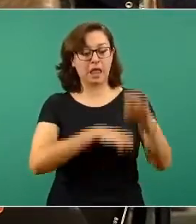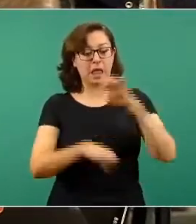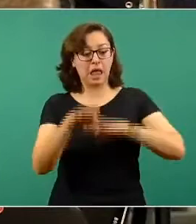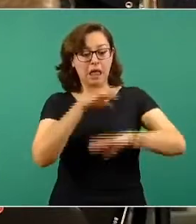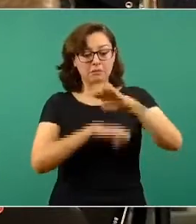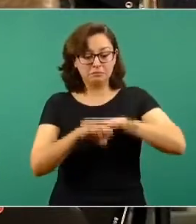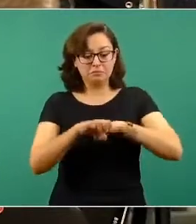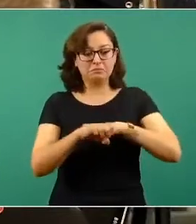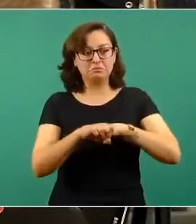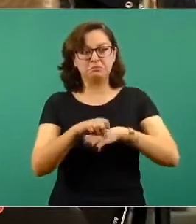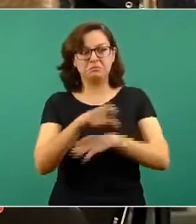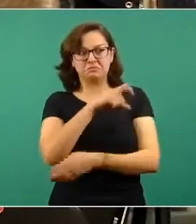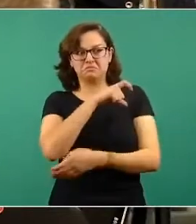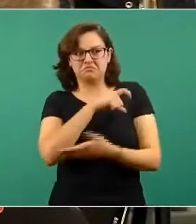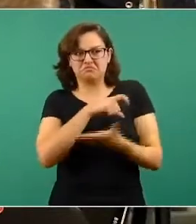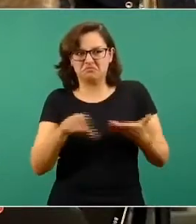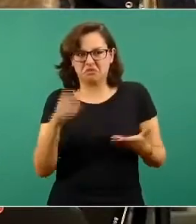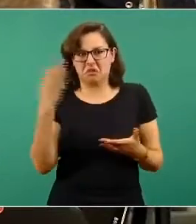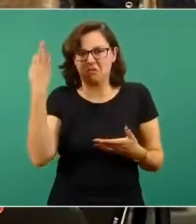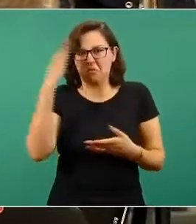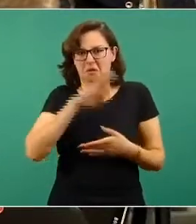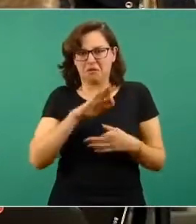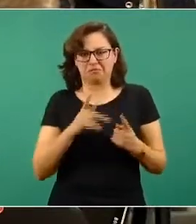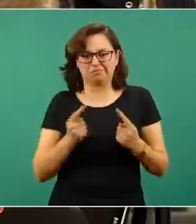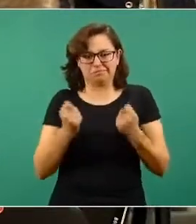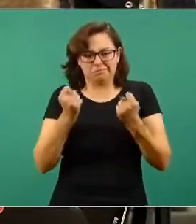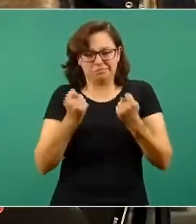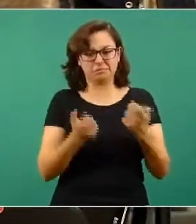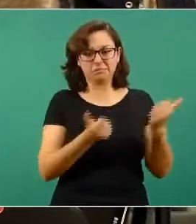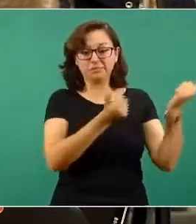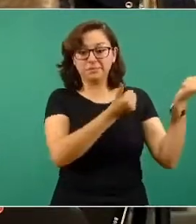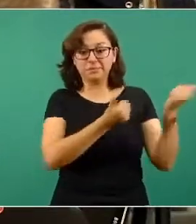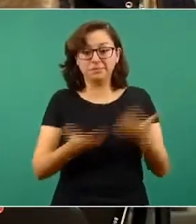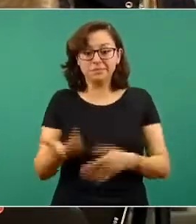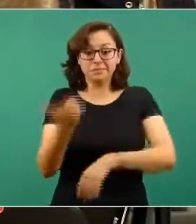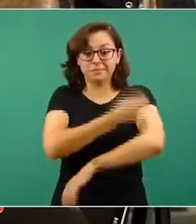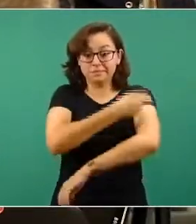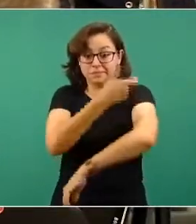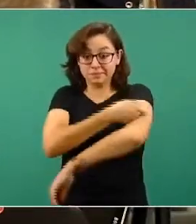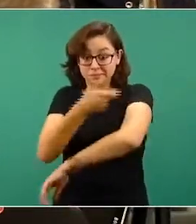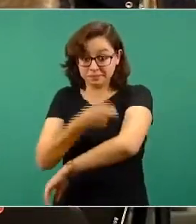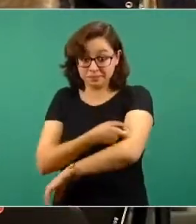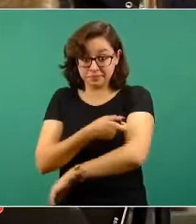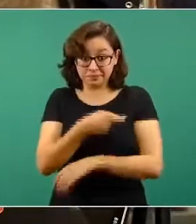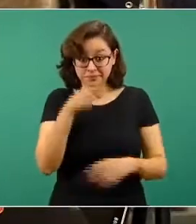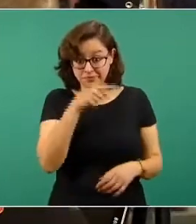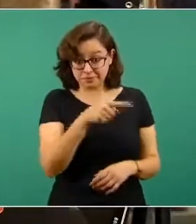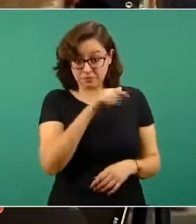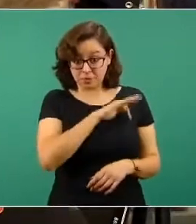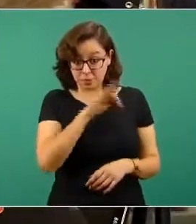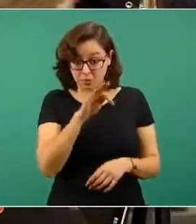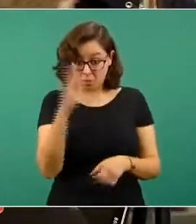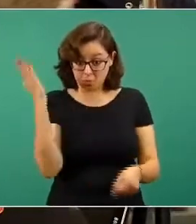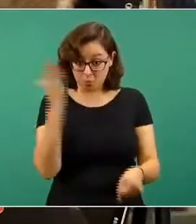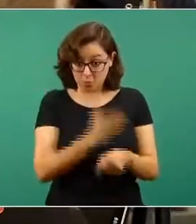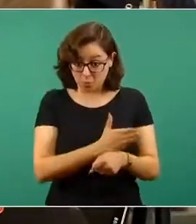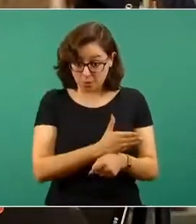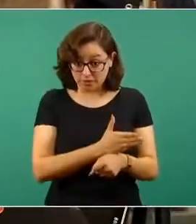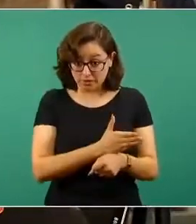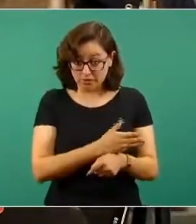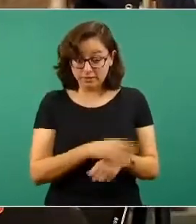con sustancias que no están corroboradas su utilidad, placebos, etcétera, o lo que sea, y que se las esté aplicando a